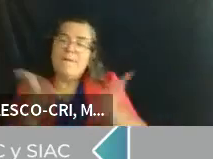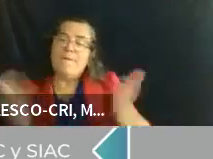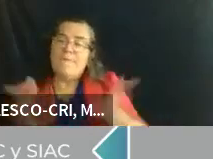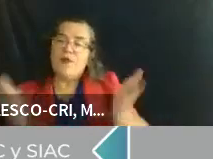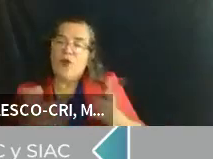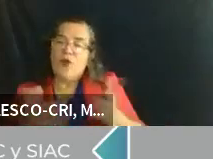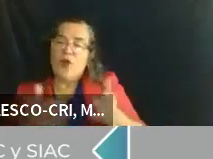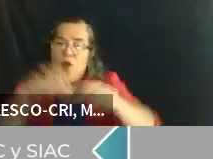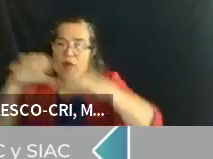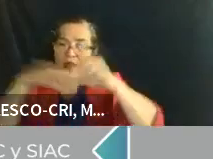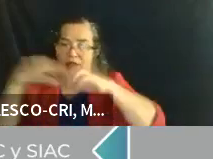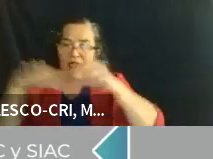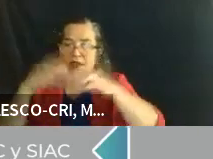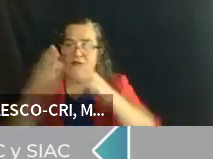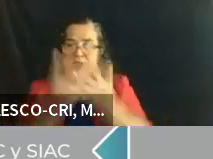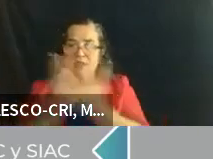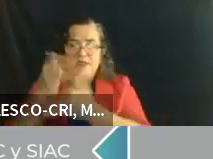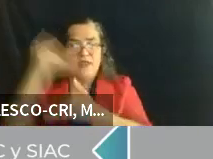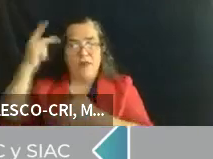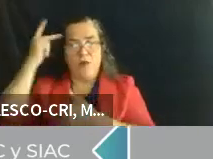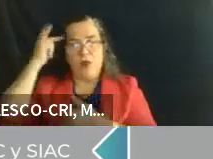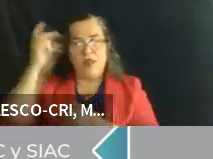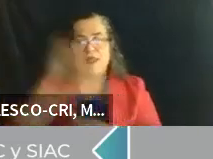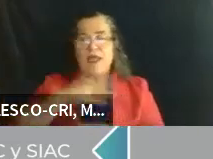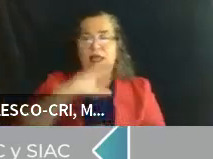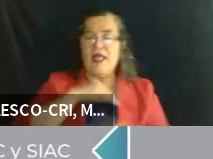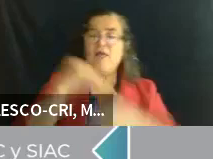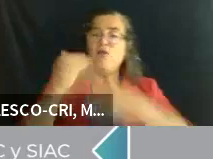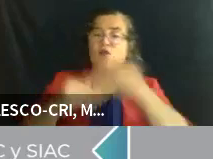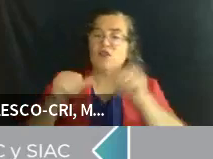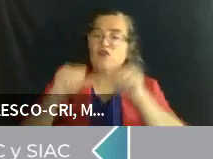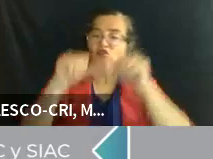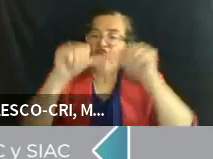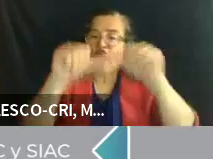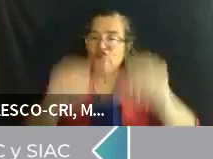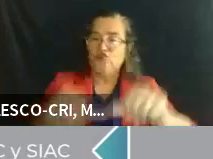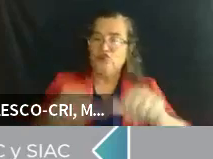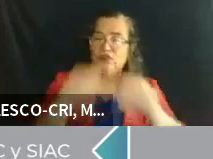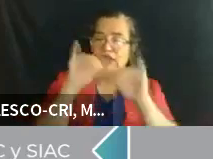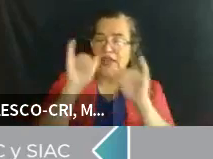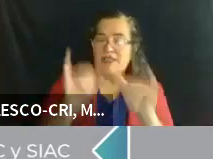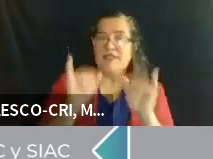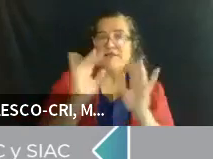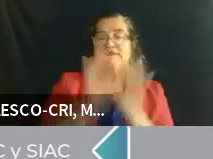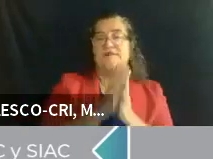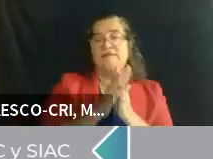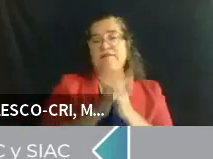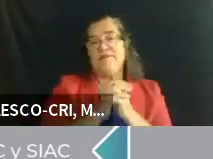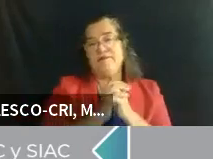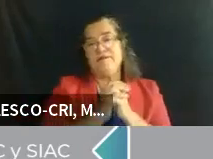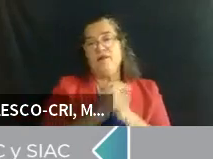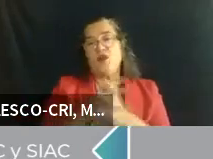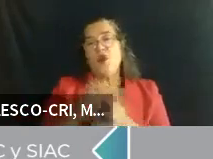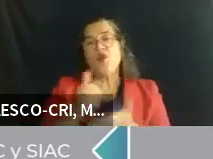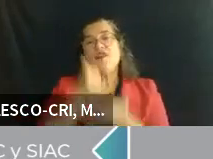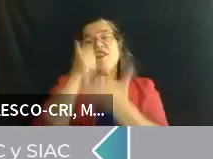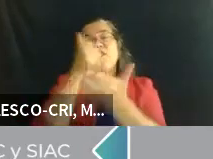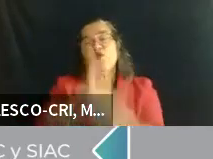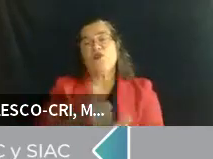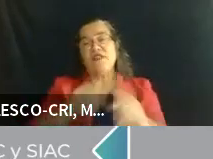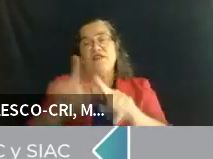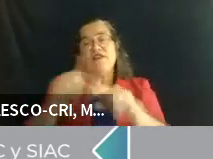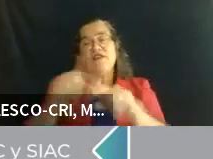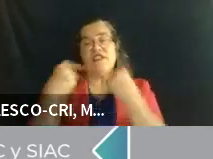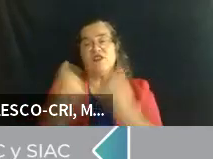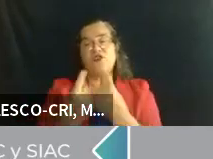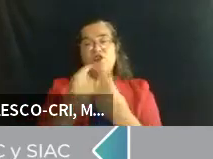a través de una política de calidad procesos continuos de aseguramiento de la calidad. Y finalmente, contribuye a que los distintos grupos de interés